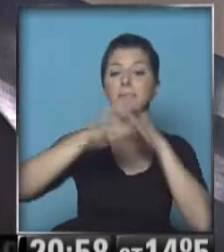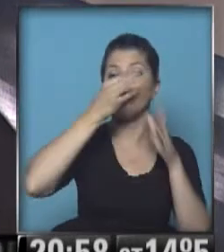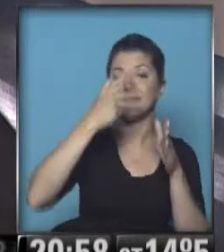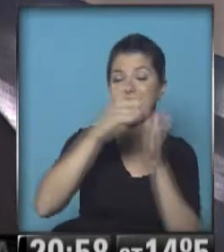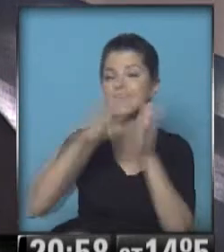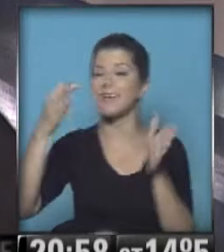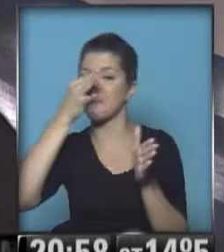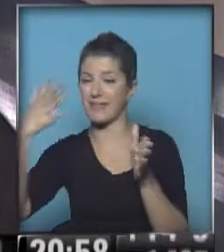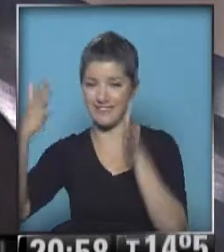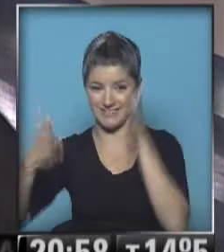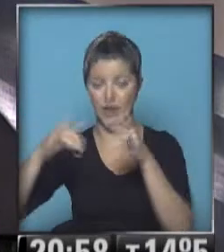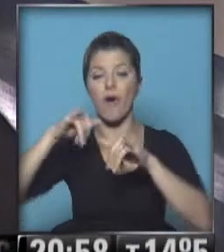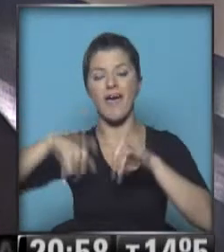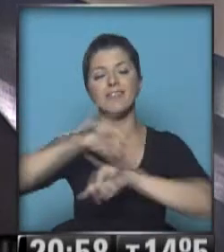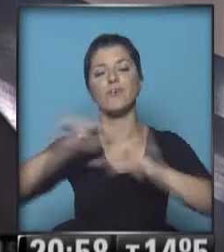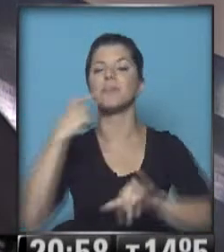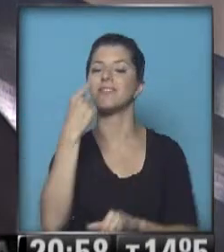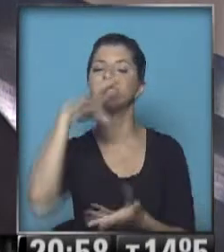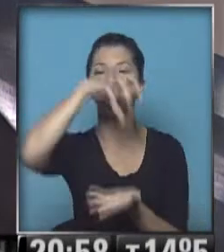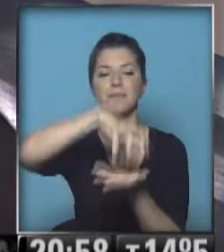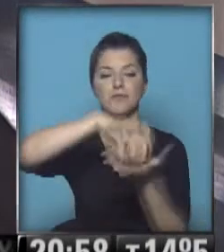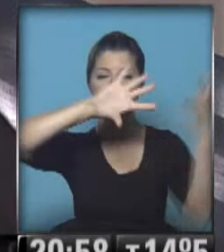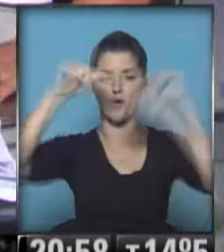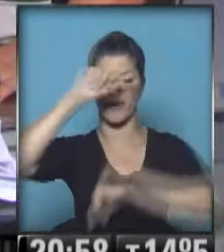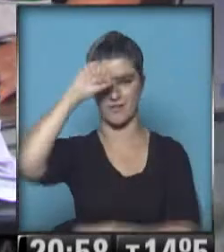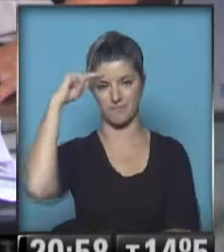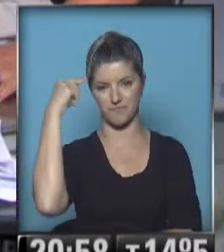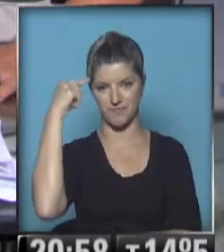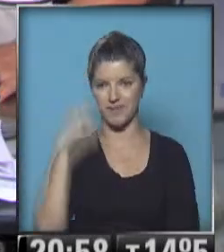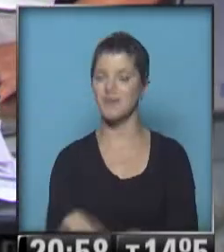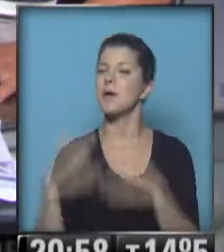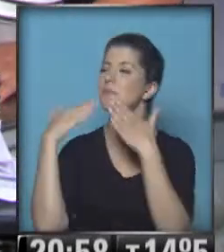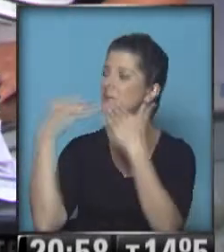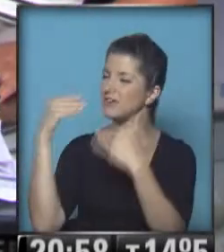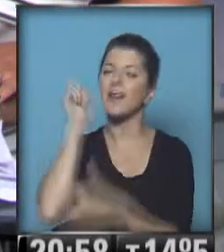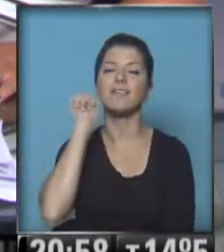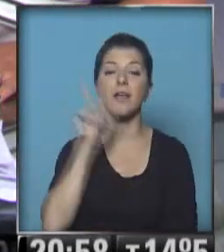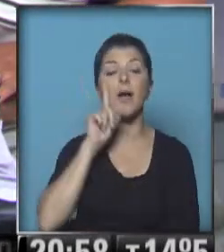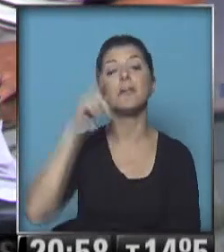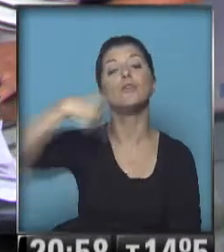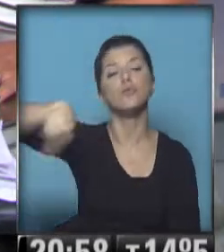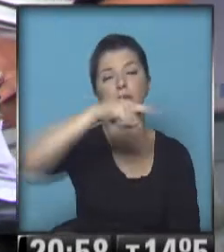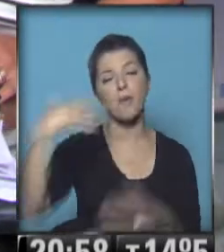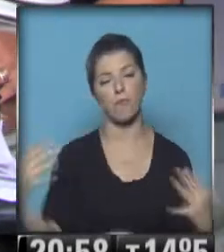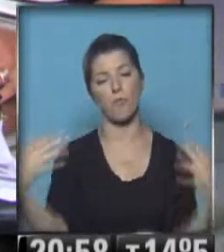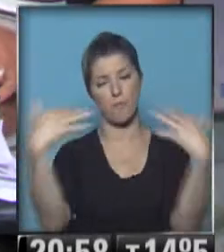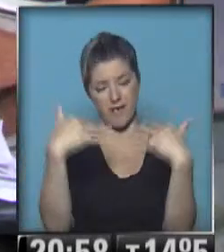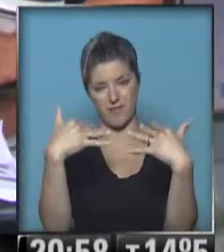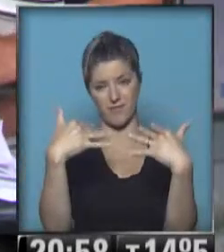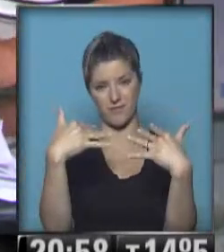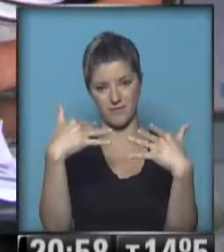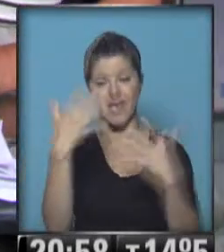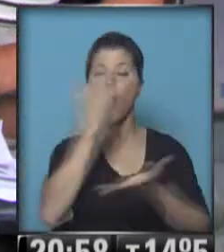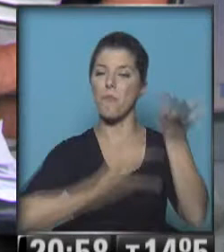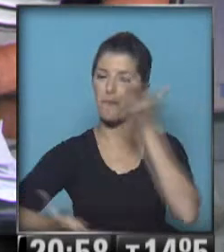grados. Como siempre, la información la brinda el Servicio Meteorológico Nacional. Muy bien, muchas gracias a Gaby y a ustedes por estar allí, por habernos